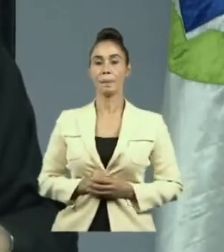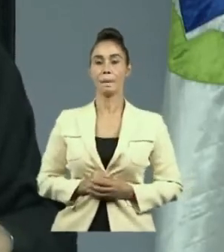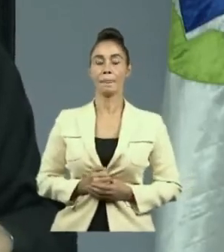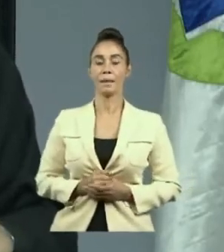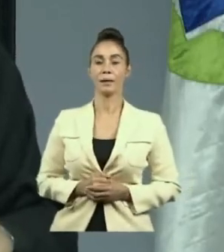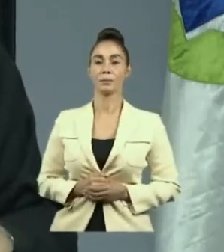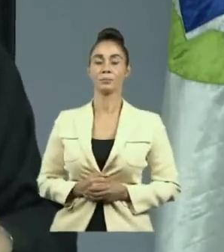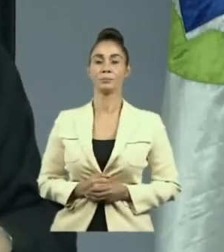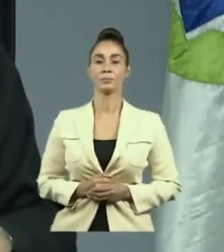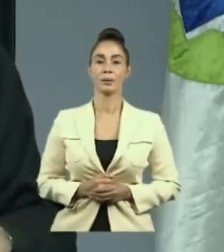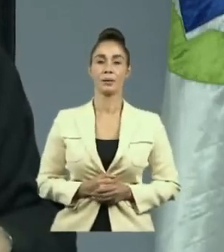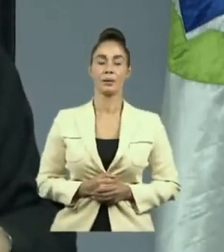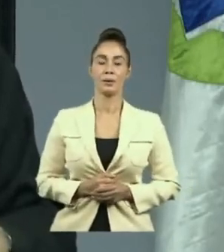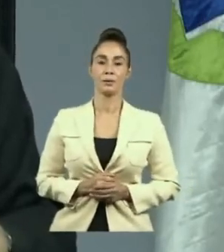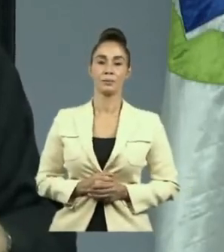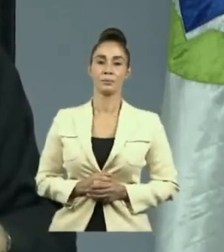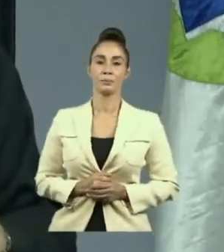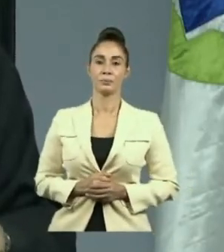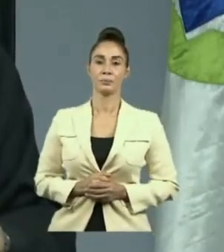informar